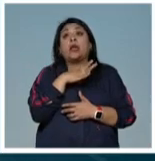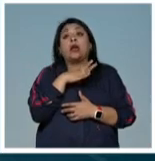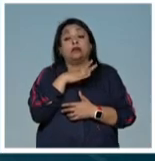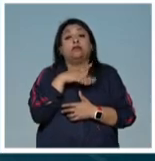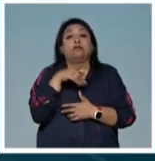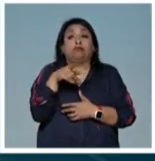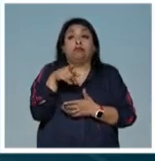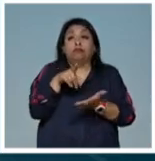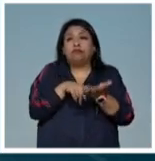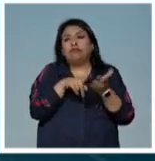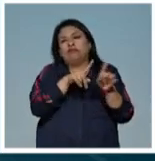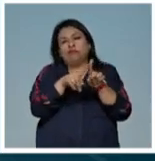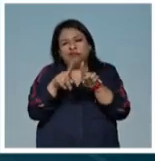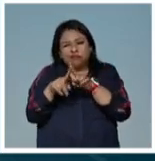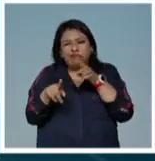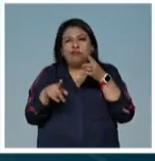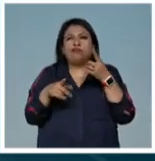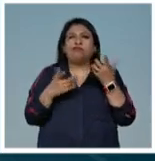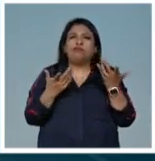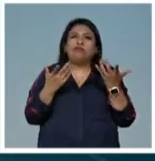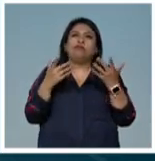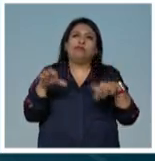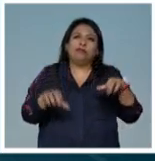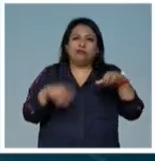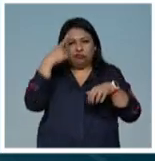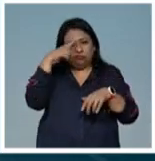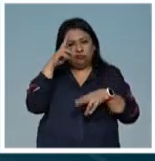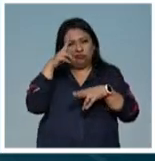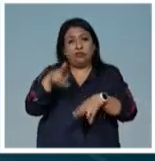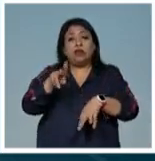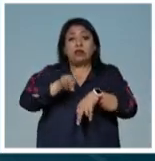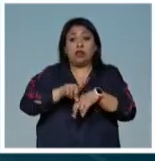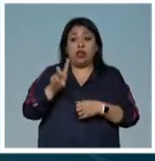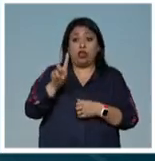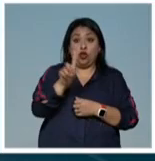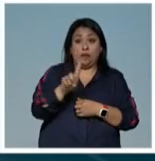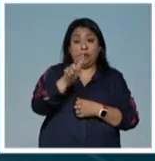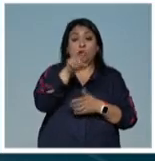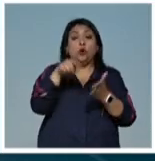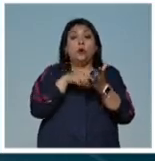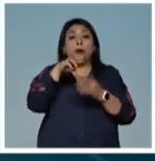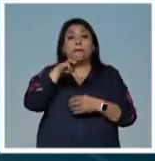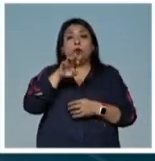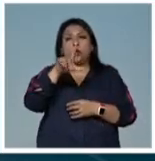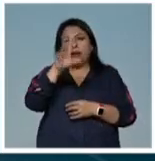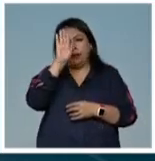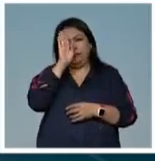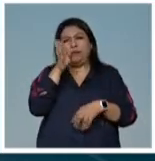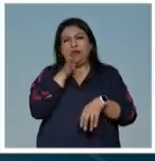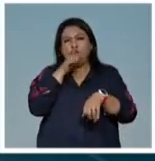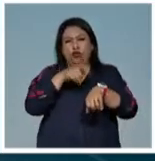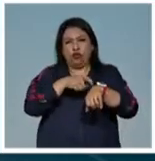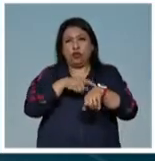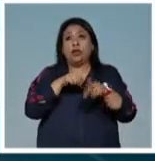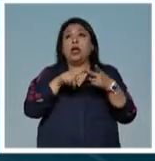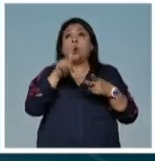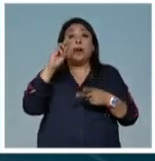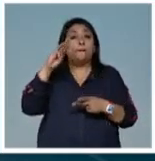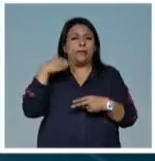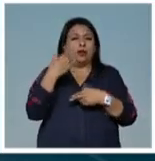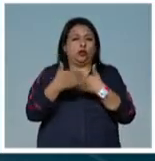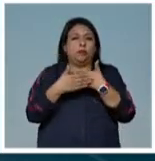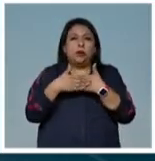realizar una serie de eventos para honrarlo. El domingo en el MUNAL, al mediodía, y para marzo